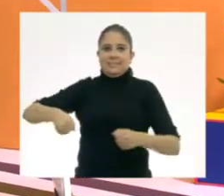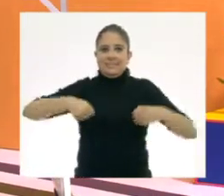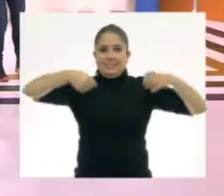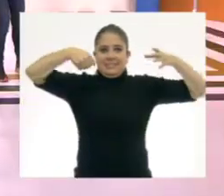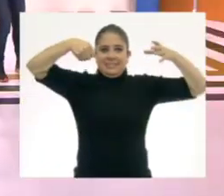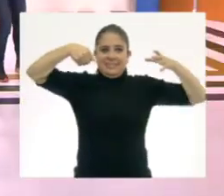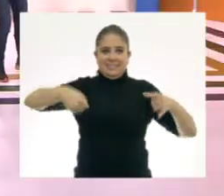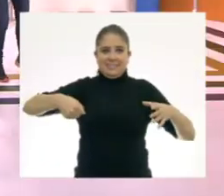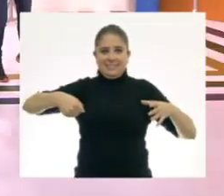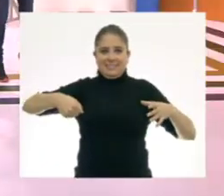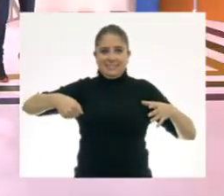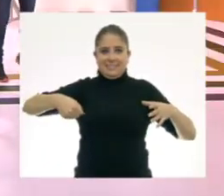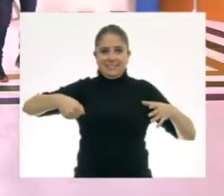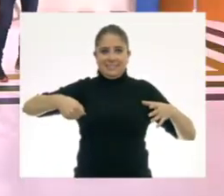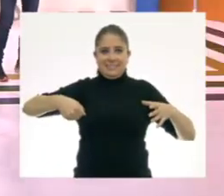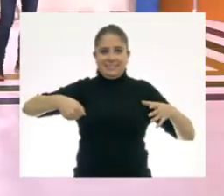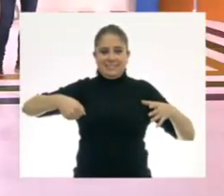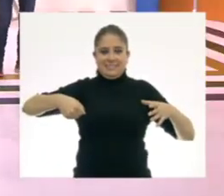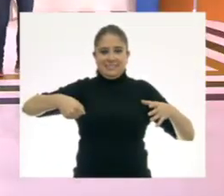bien.